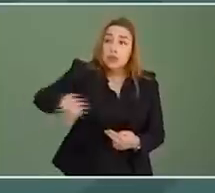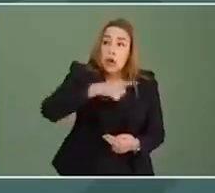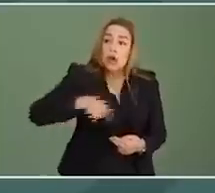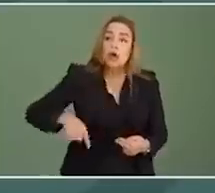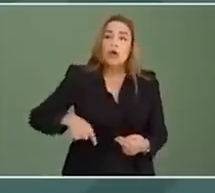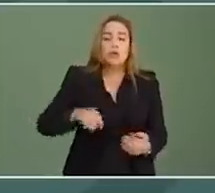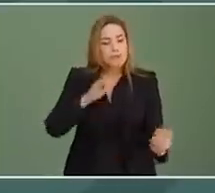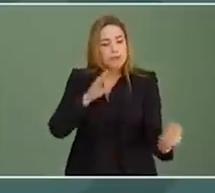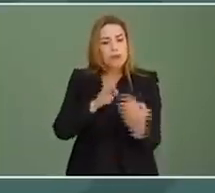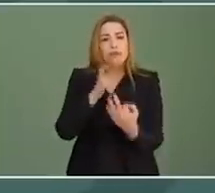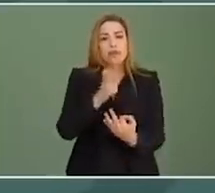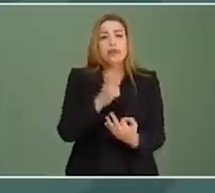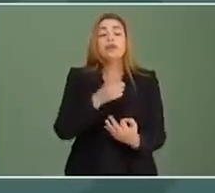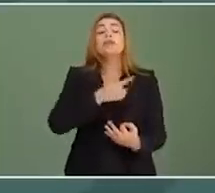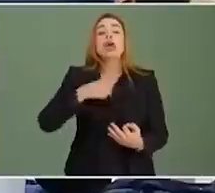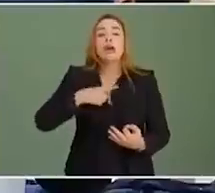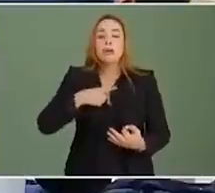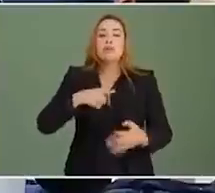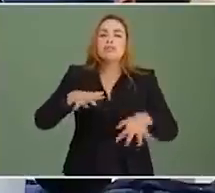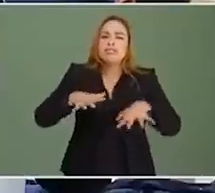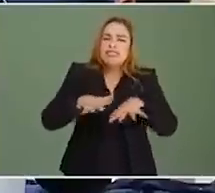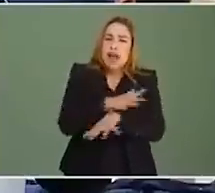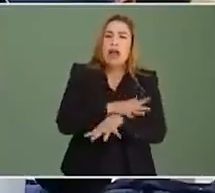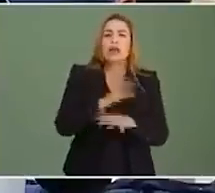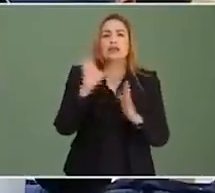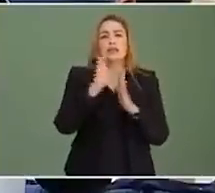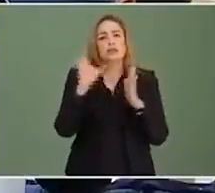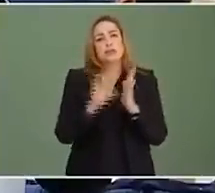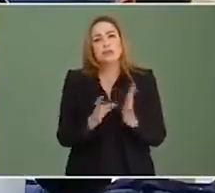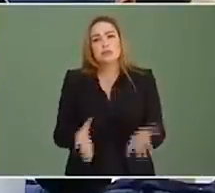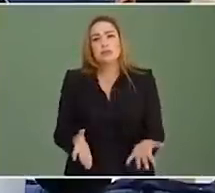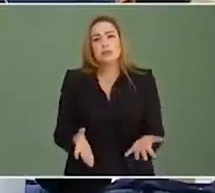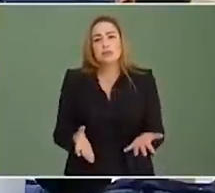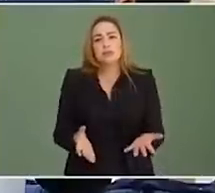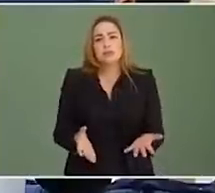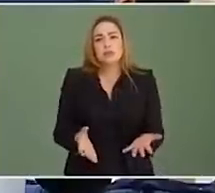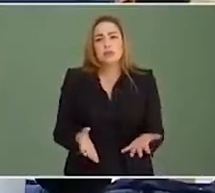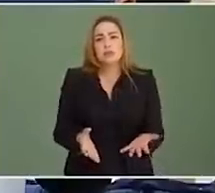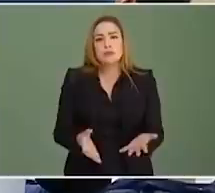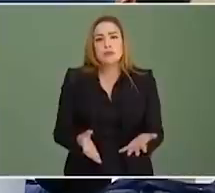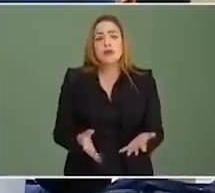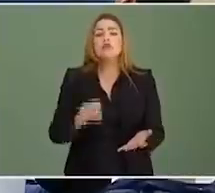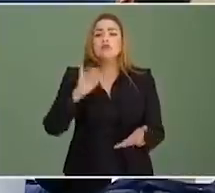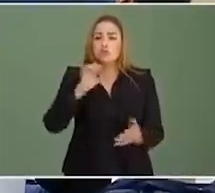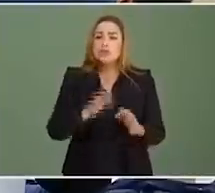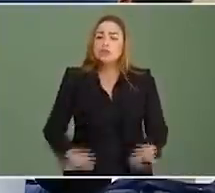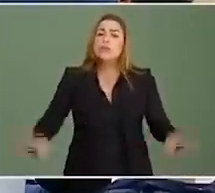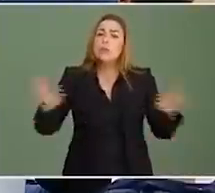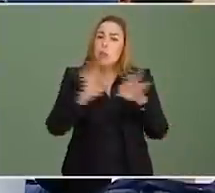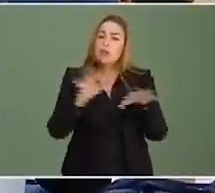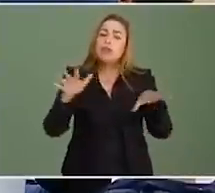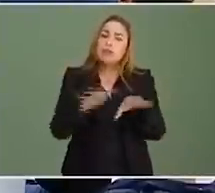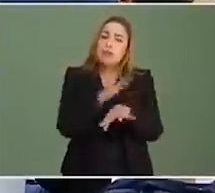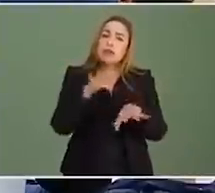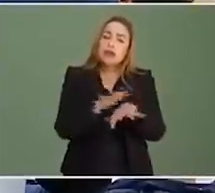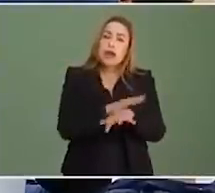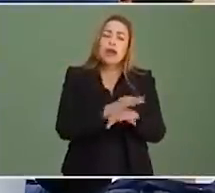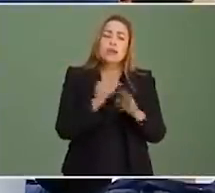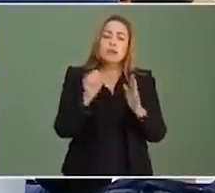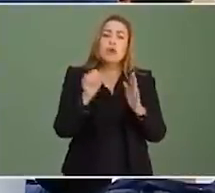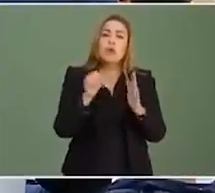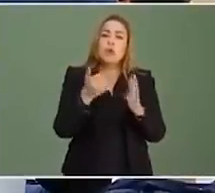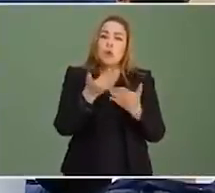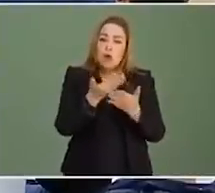reformar la constitución importa la reforma a la constitución presidenta del dato